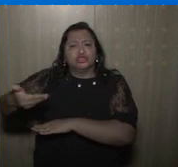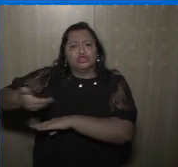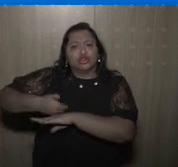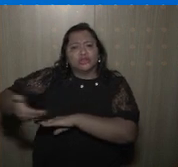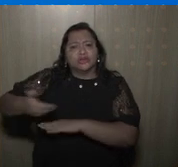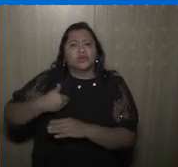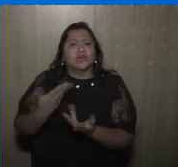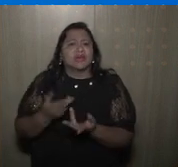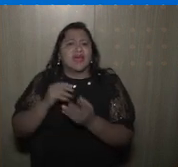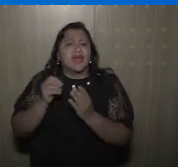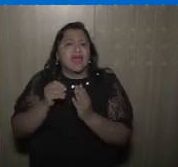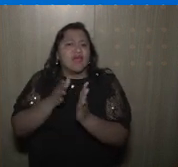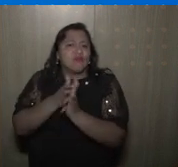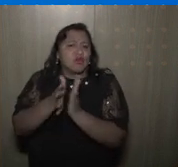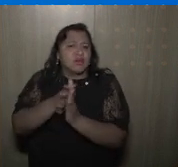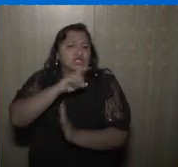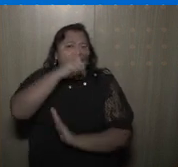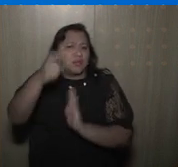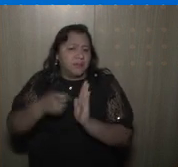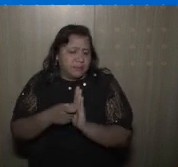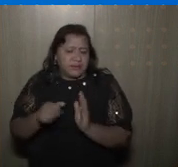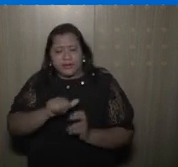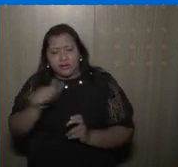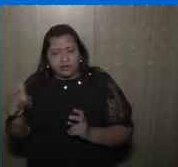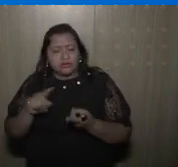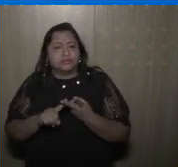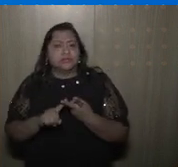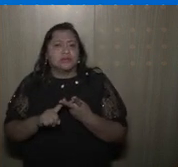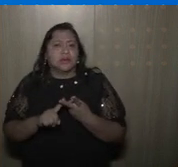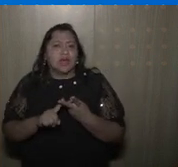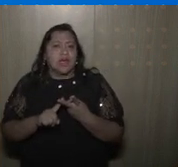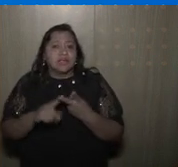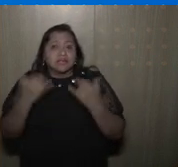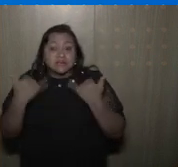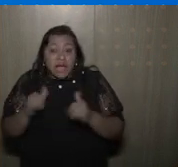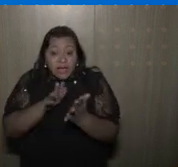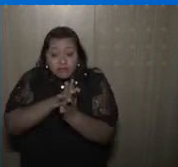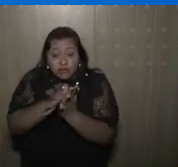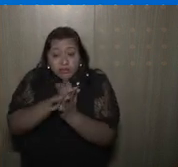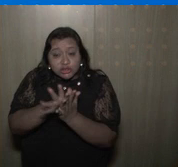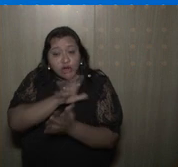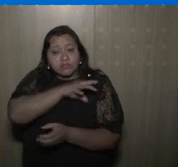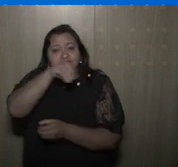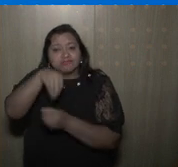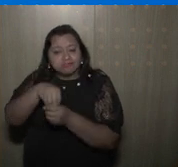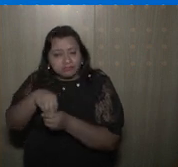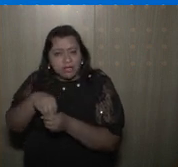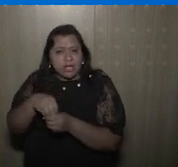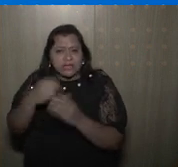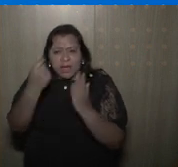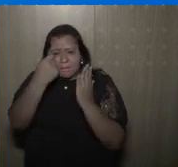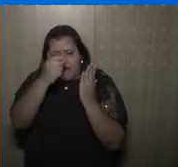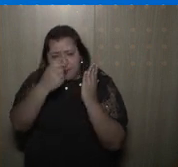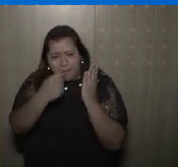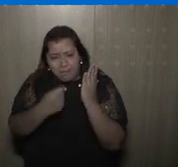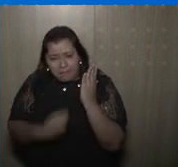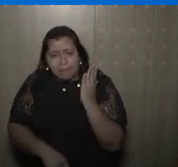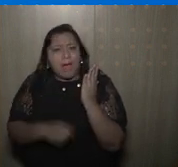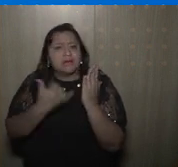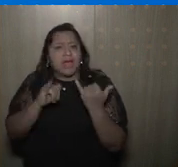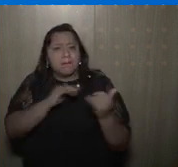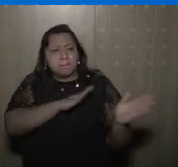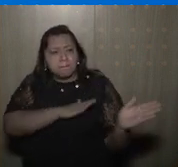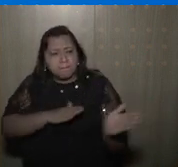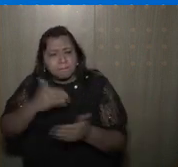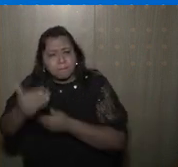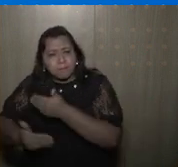información complementaria. Por otra parte, una vez envían la información con las debidas revisiones en el marco de los procesos